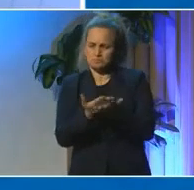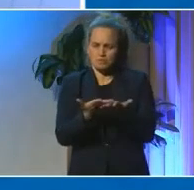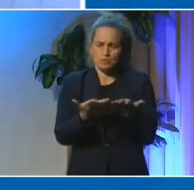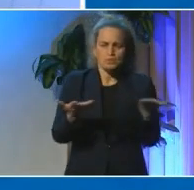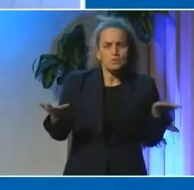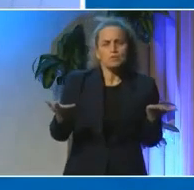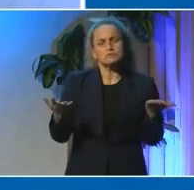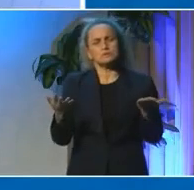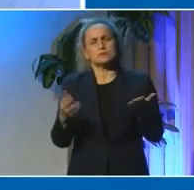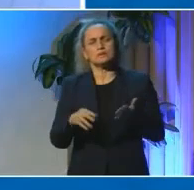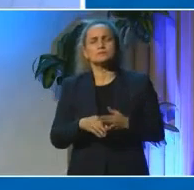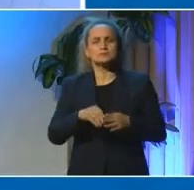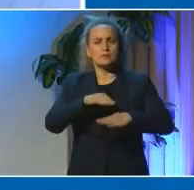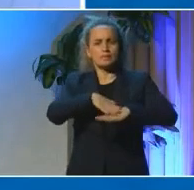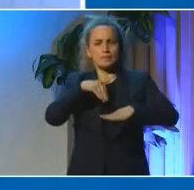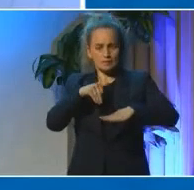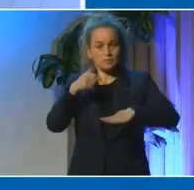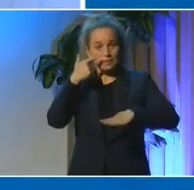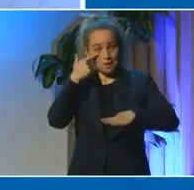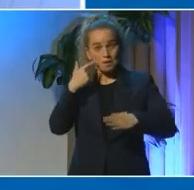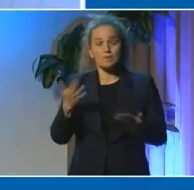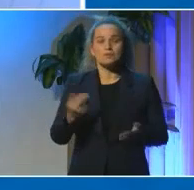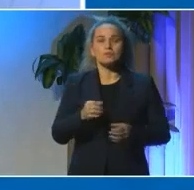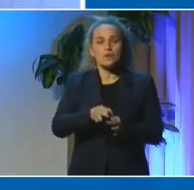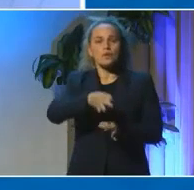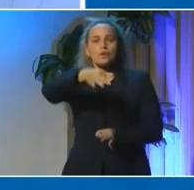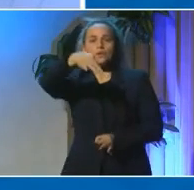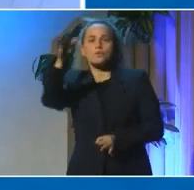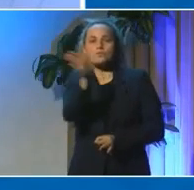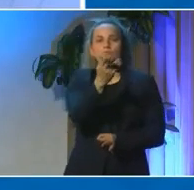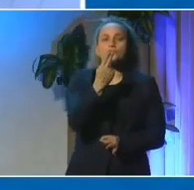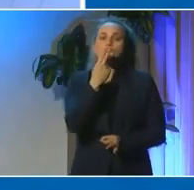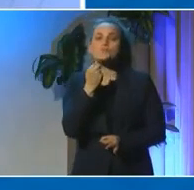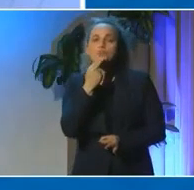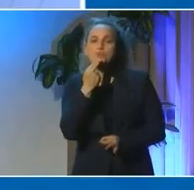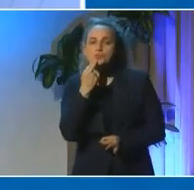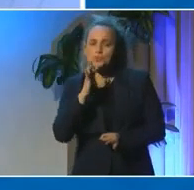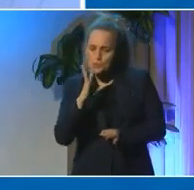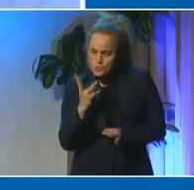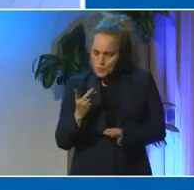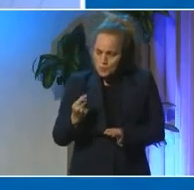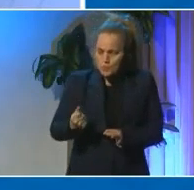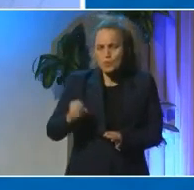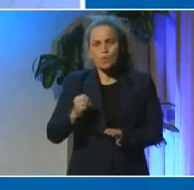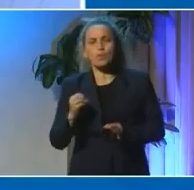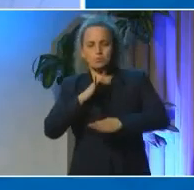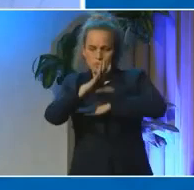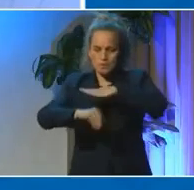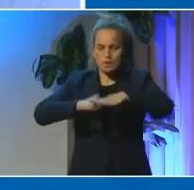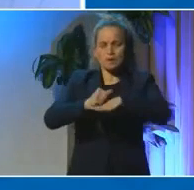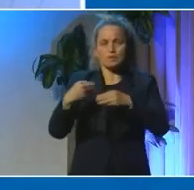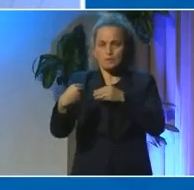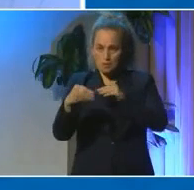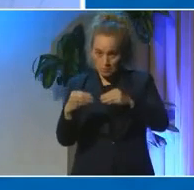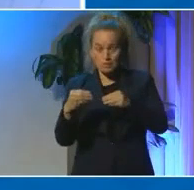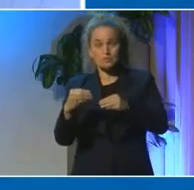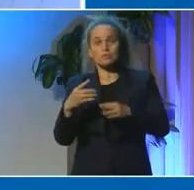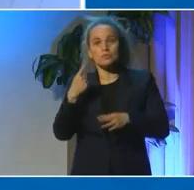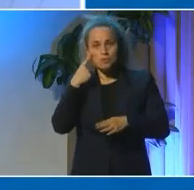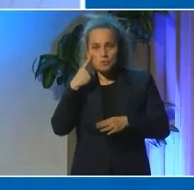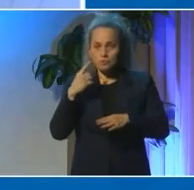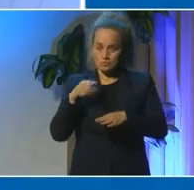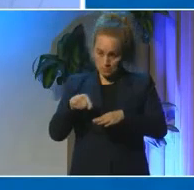involucramos Pet verde que viene de la caña de azúcar o altísimas proporciones de plástico reciclado pero eso es una